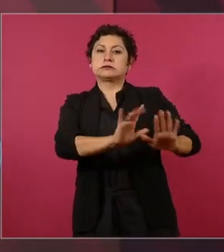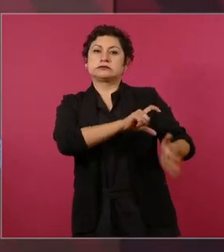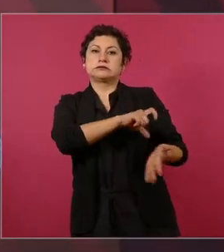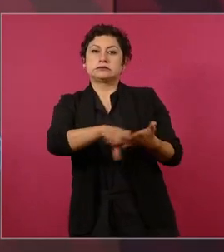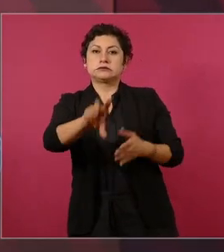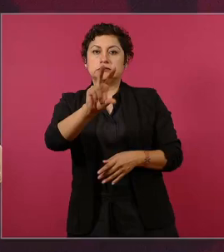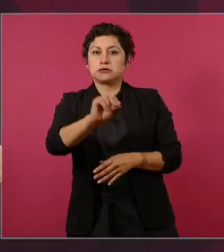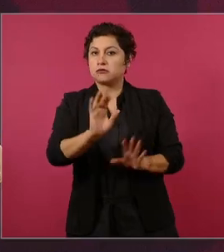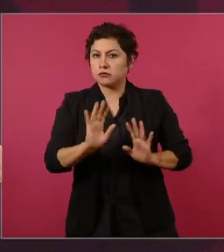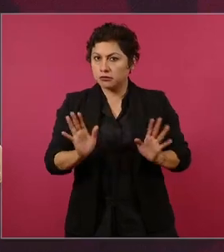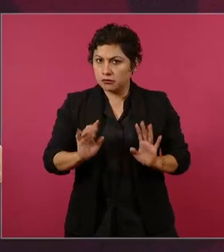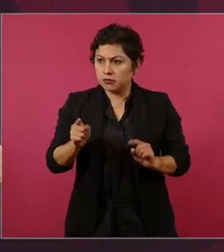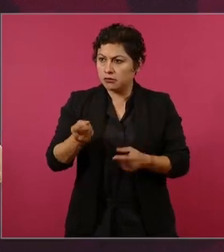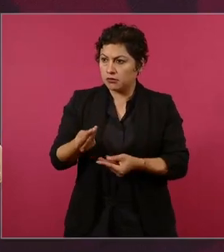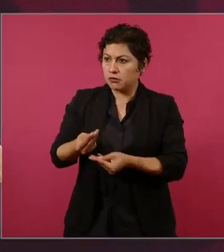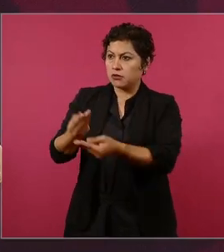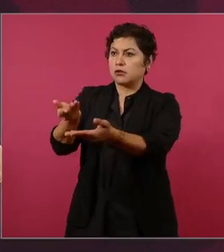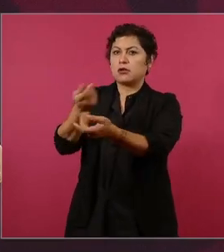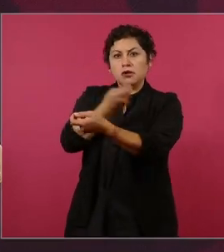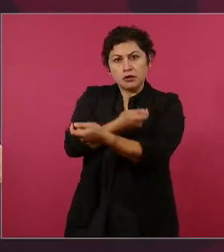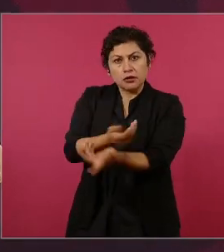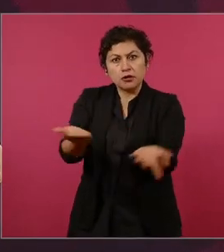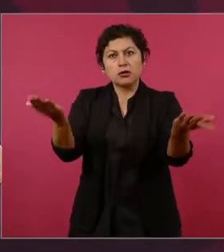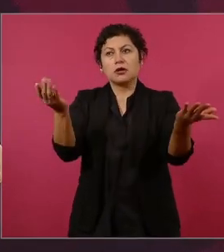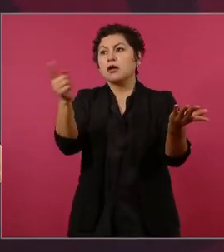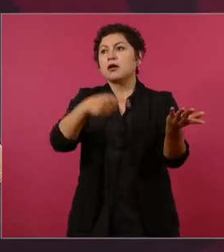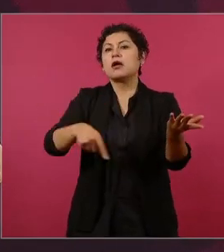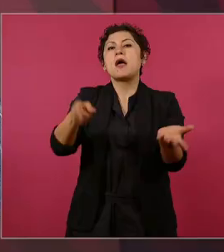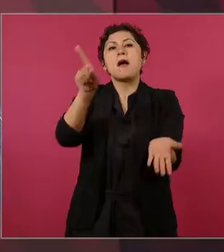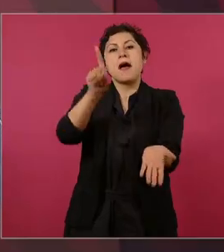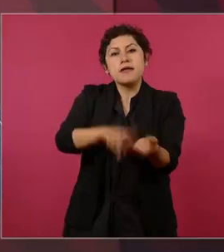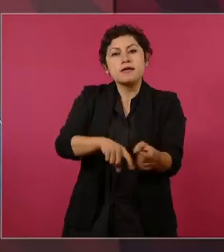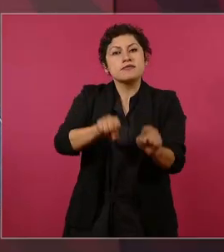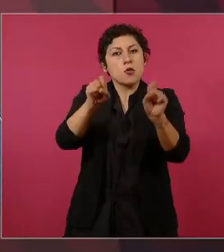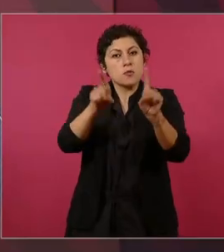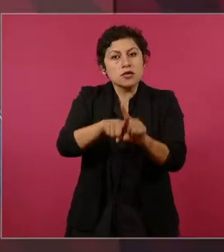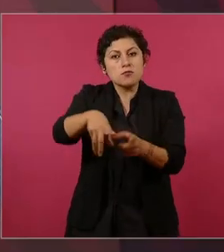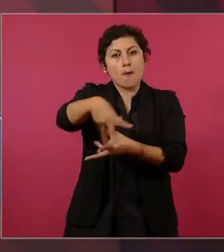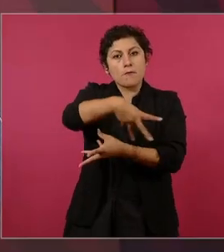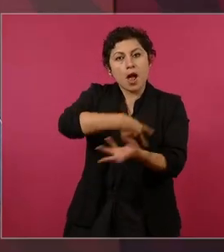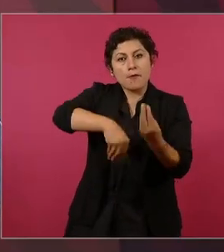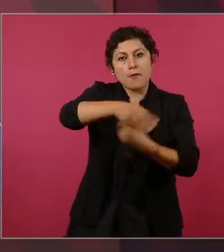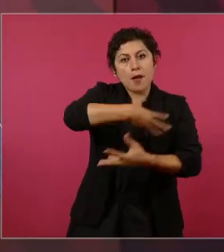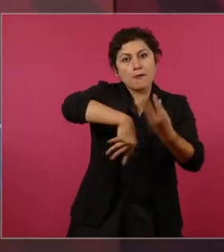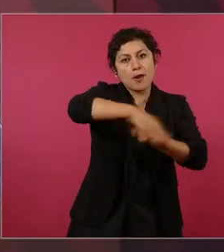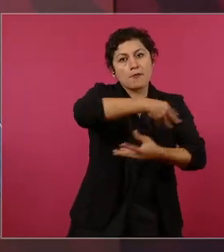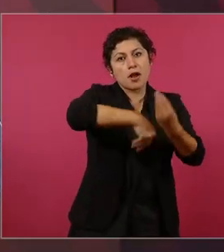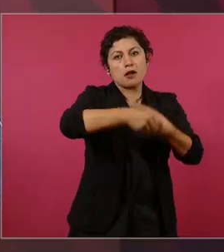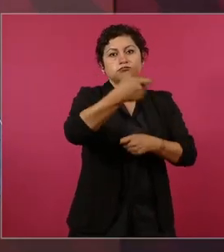No solo no hay crisis de consumo, no hay desempleo,